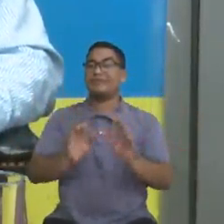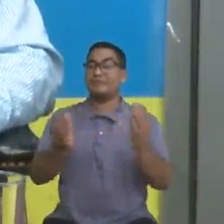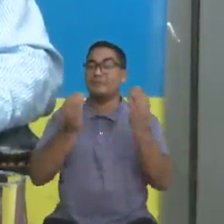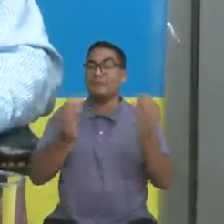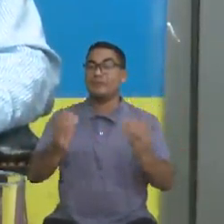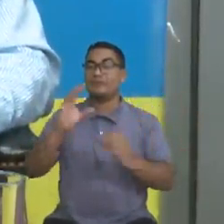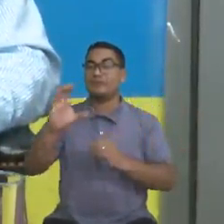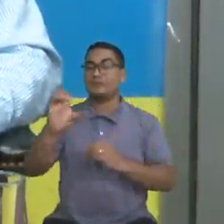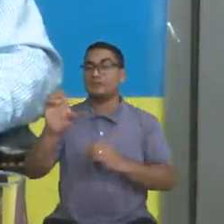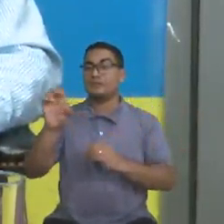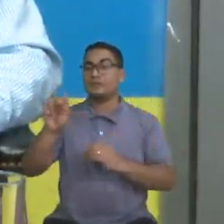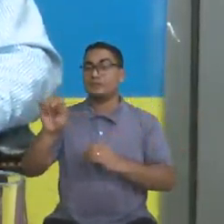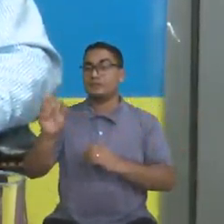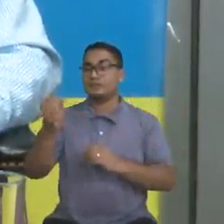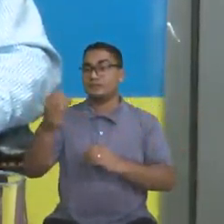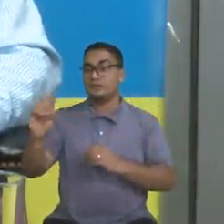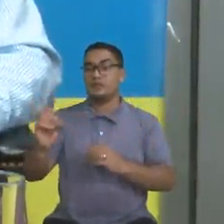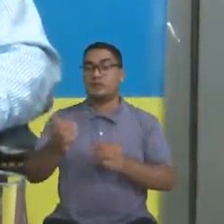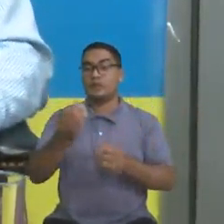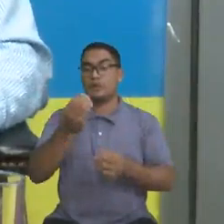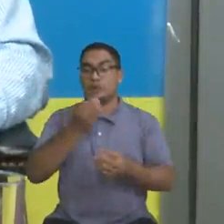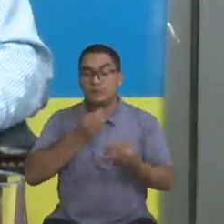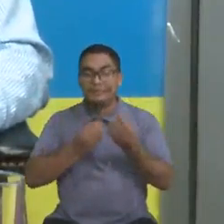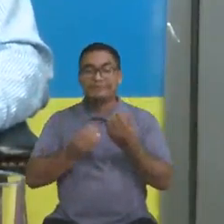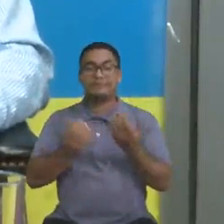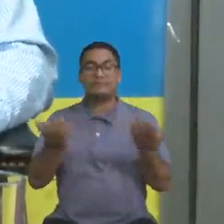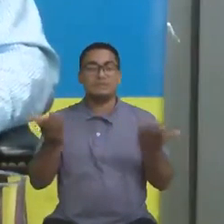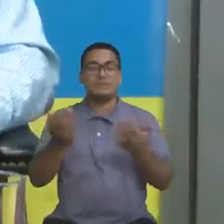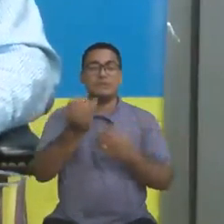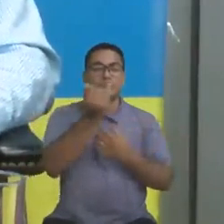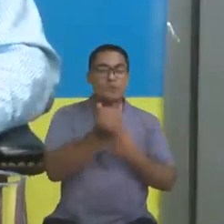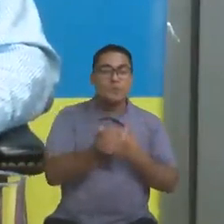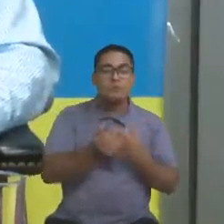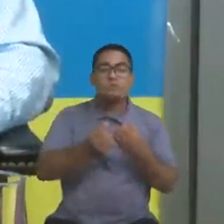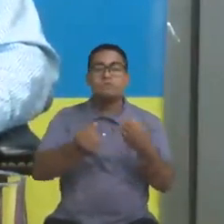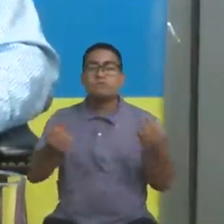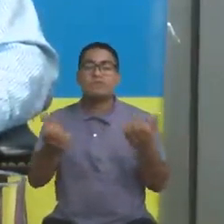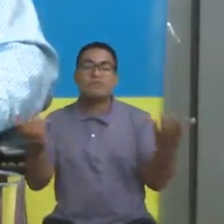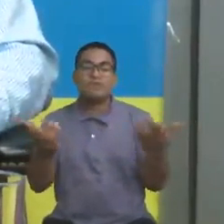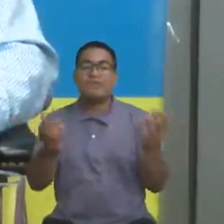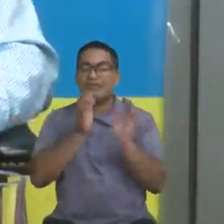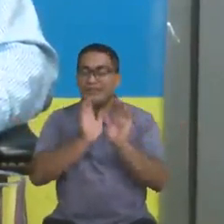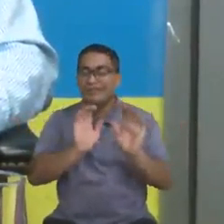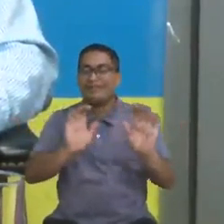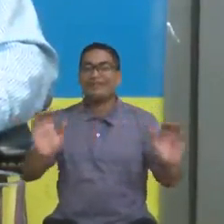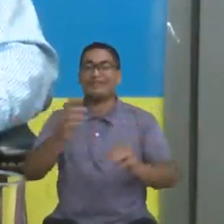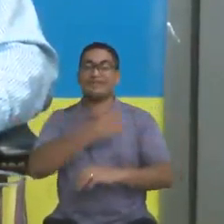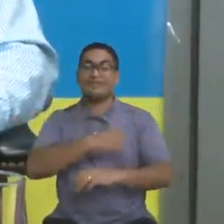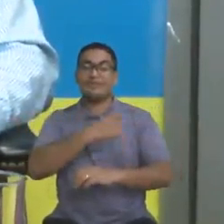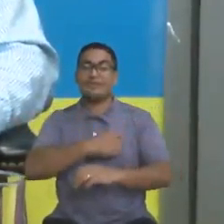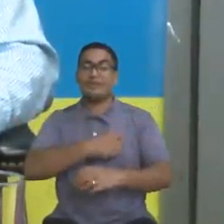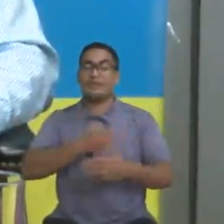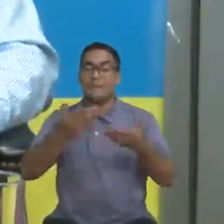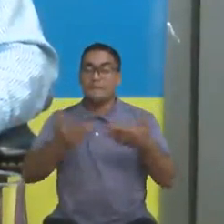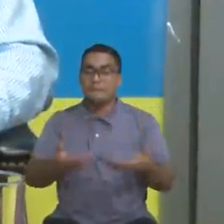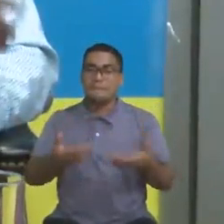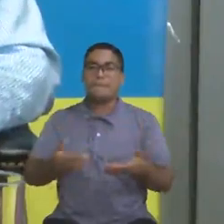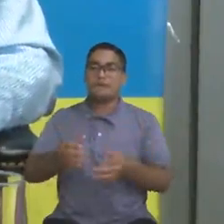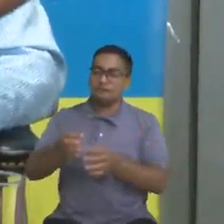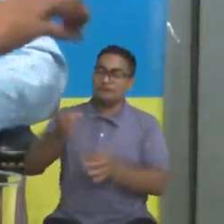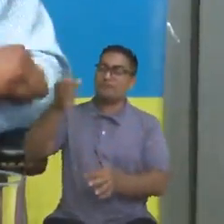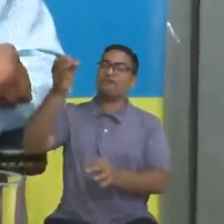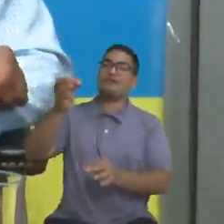Prevenir de Salud a través de la frecuencia del canal 98, el canal parlamentario, el canal de la Asamblea Nacional. Hoy estamos hablando